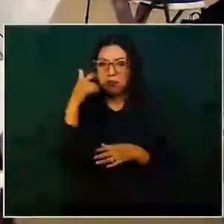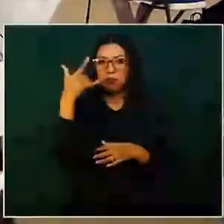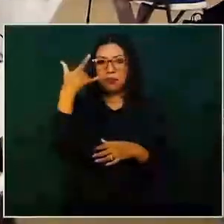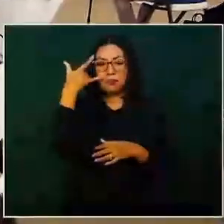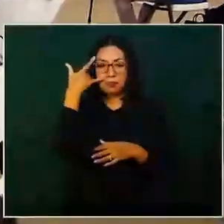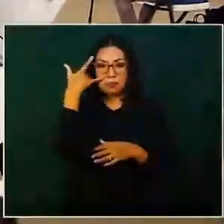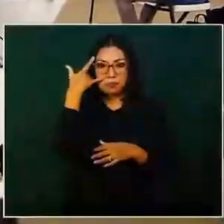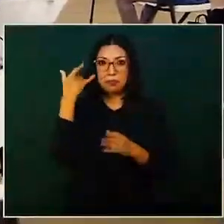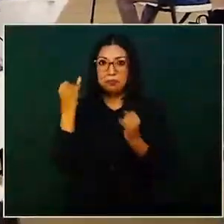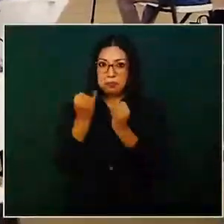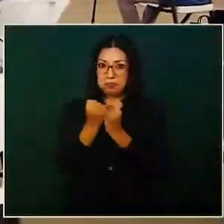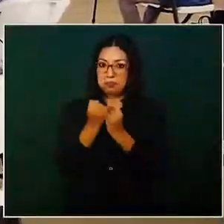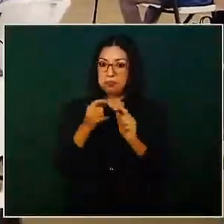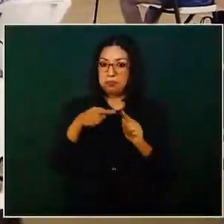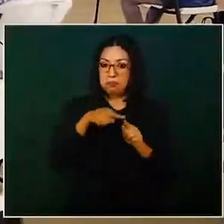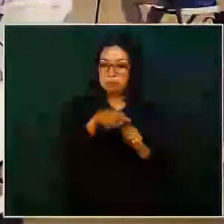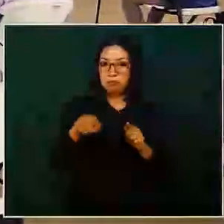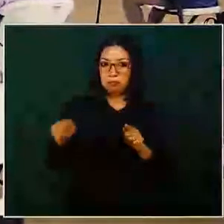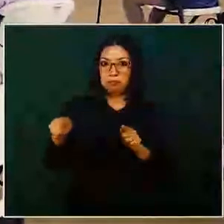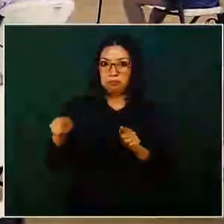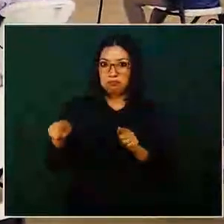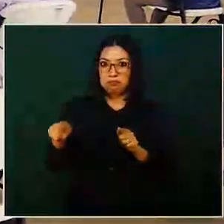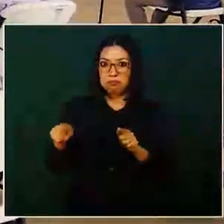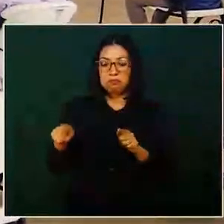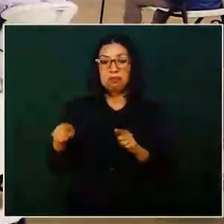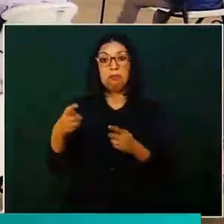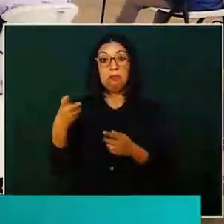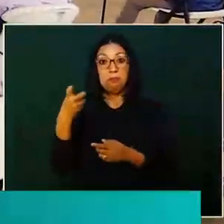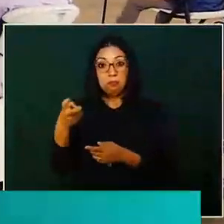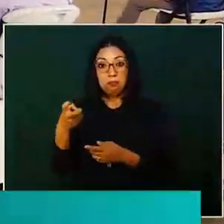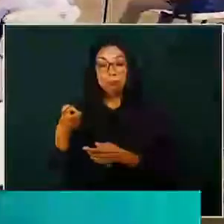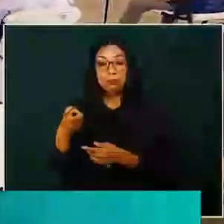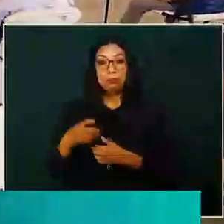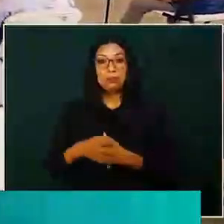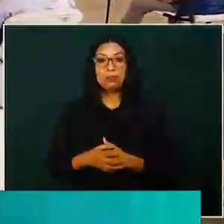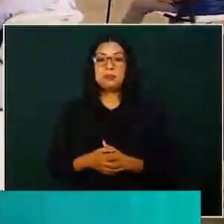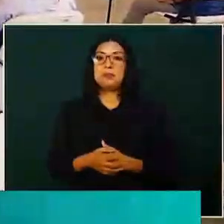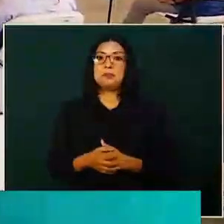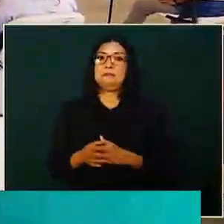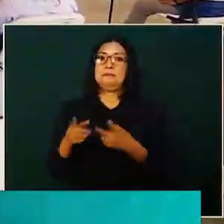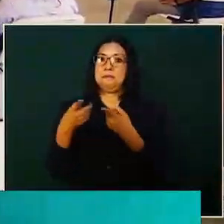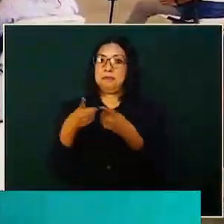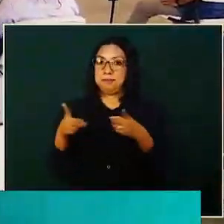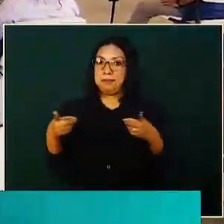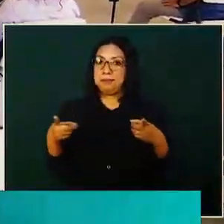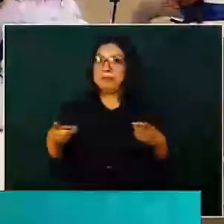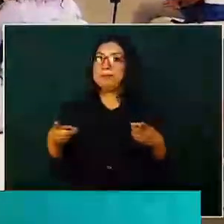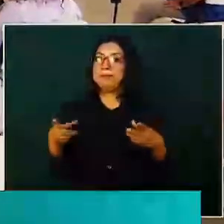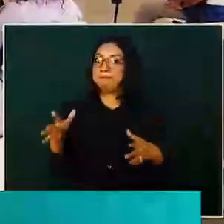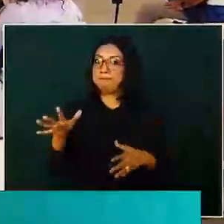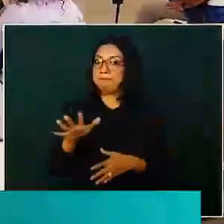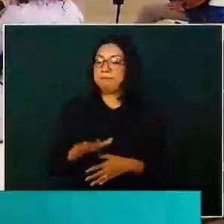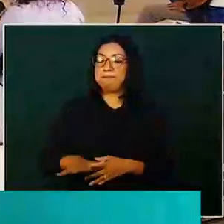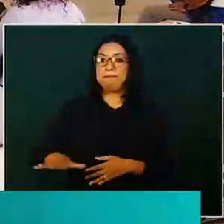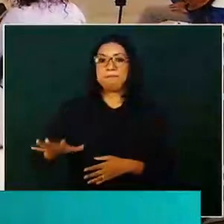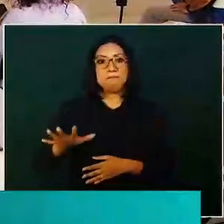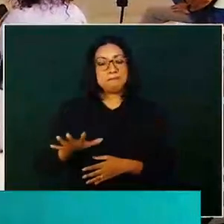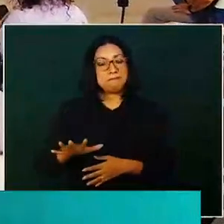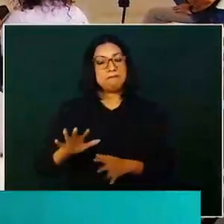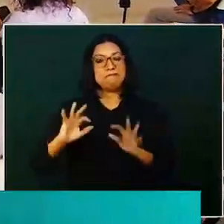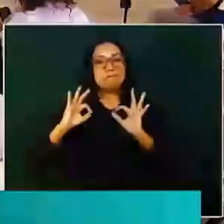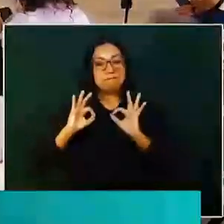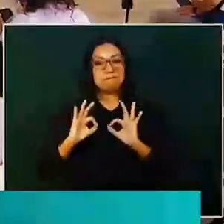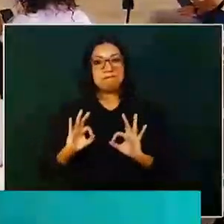y Yucatán. Vamos a tener un desarrollo en el sureste excepcional, que es lo que